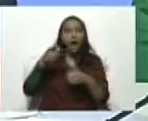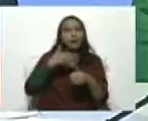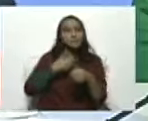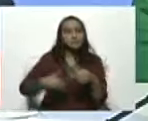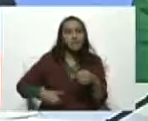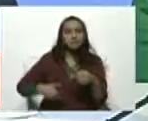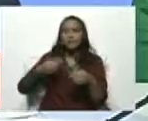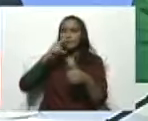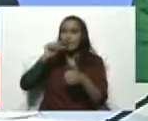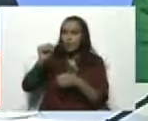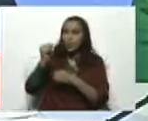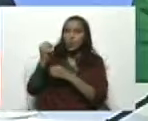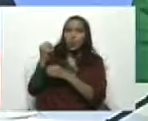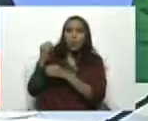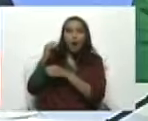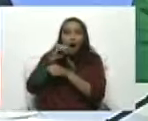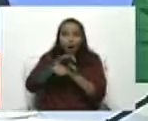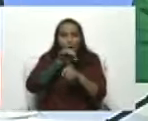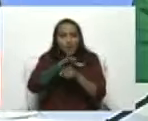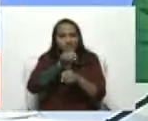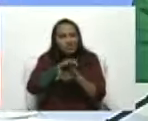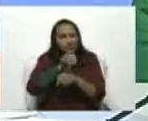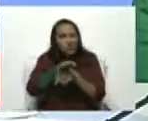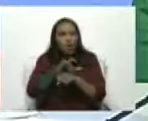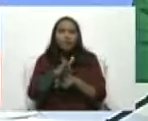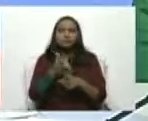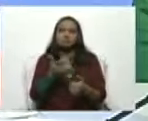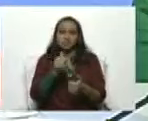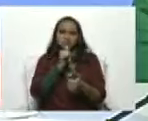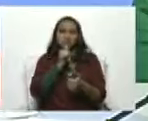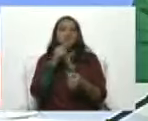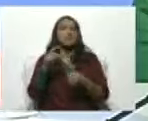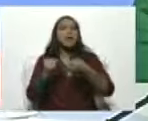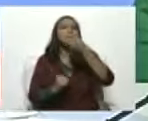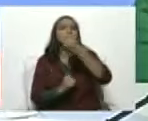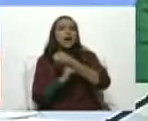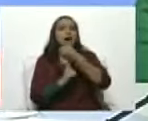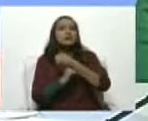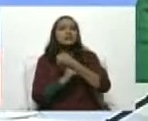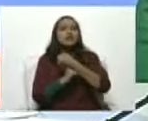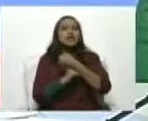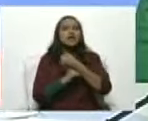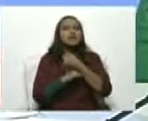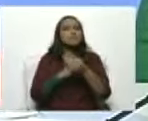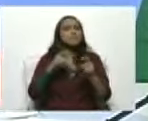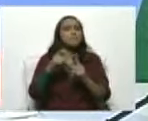¿Sabe quién tiene argumentos para tocar puertas?